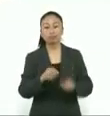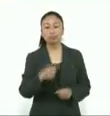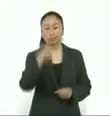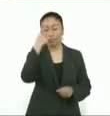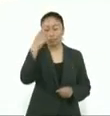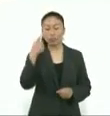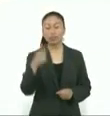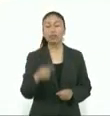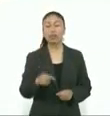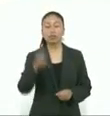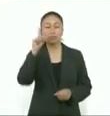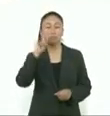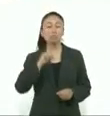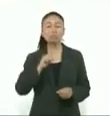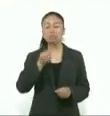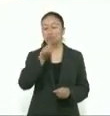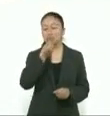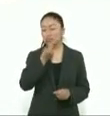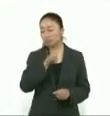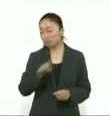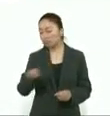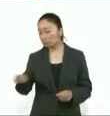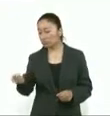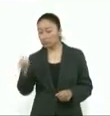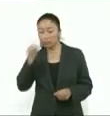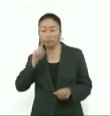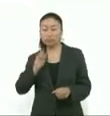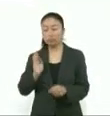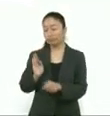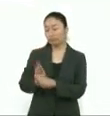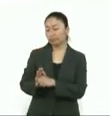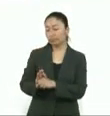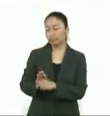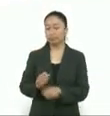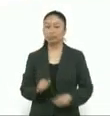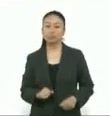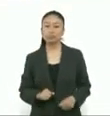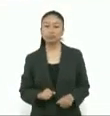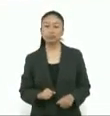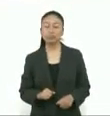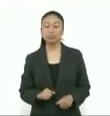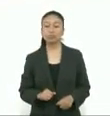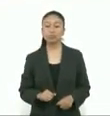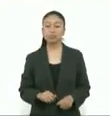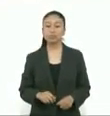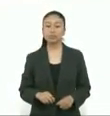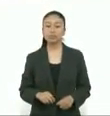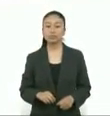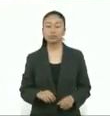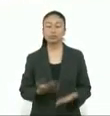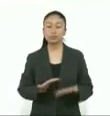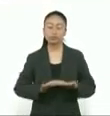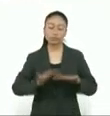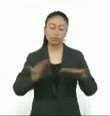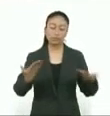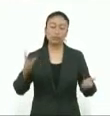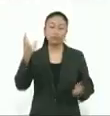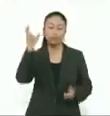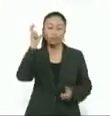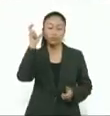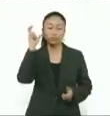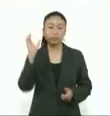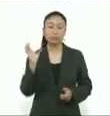las mujeres y las niñas. Escuchemos el mensaje que nos dirige la integrante de la Cámara